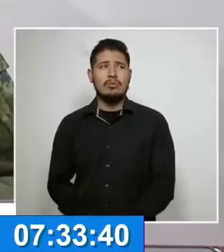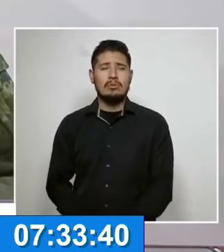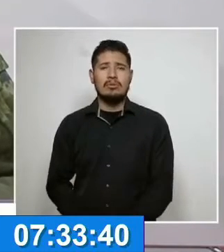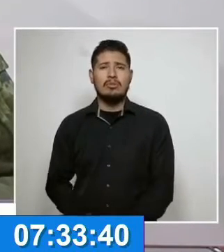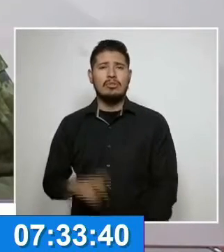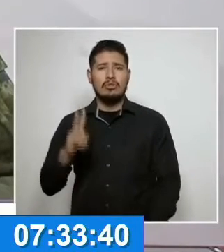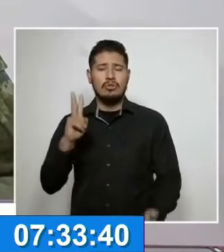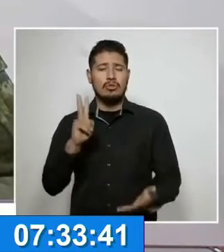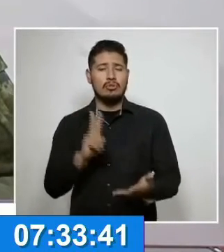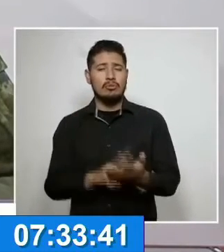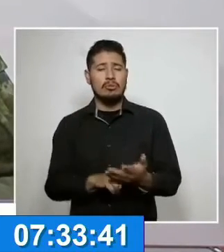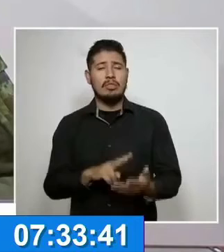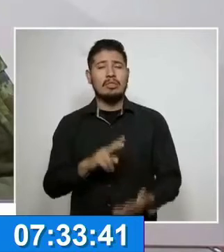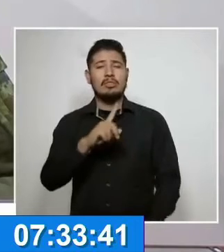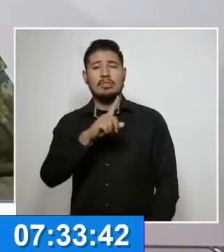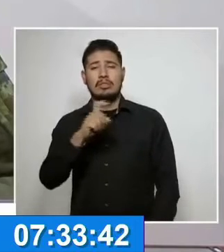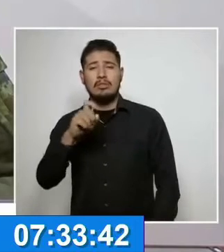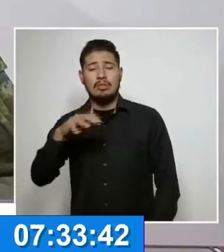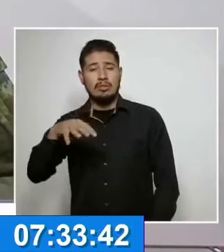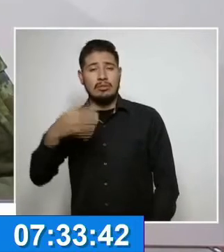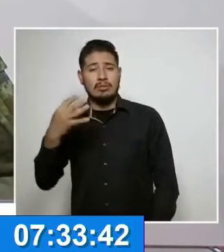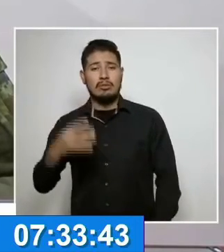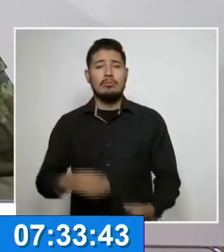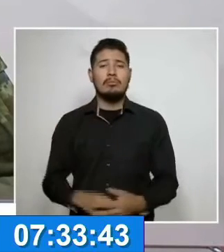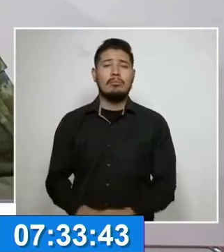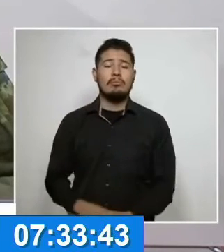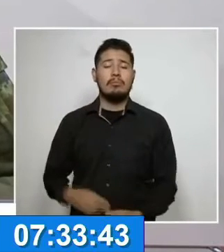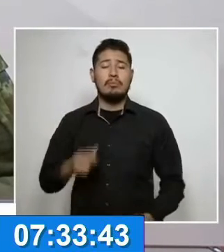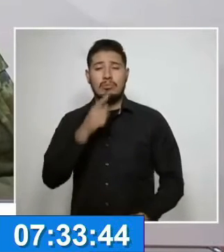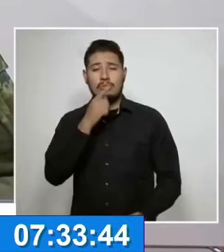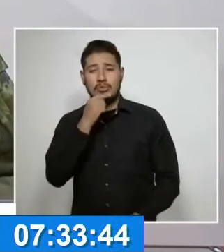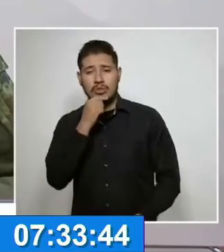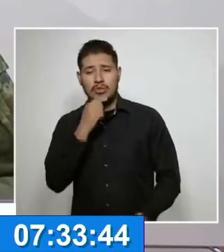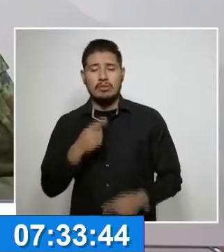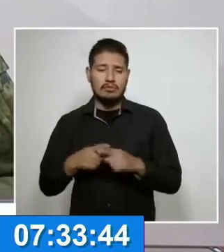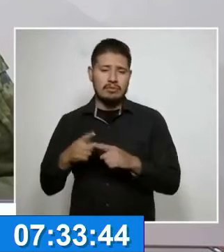de 2,114 elementos y de estos operativos son